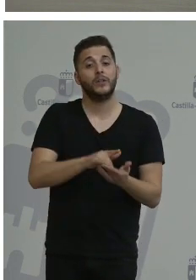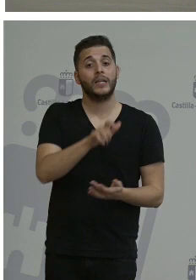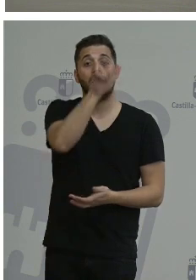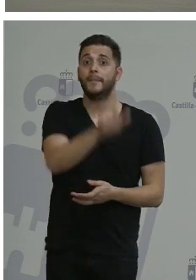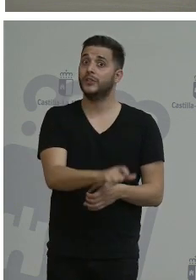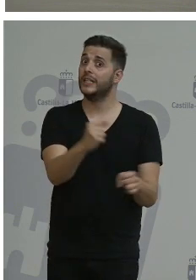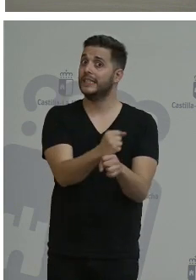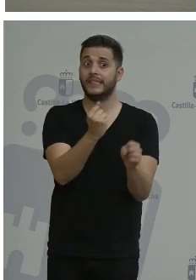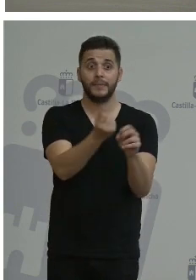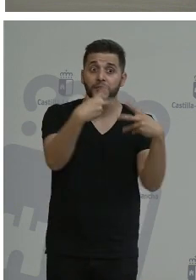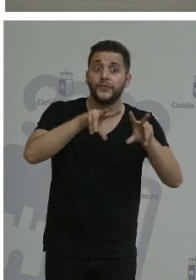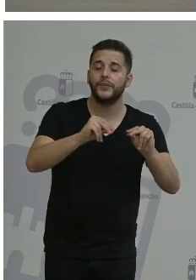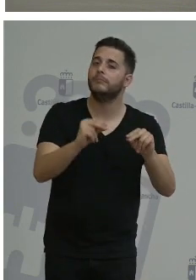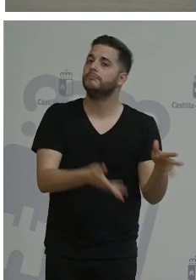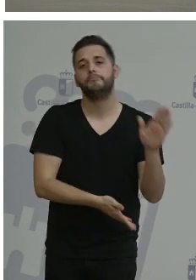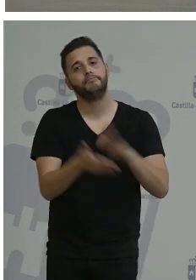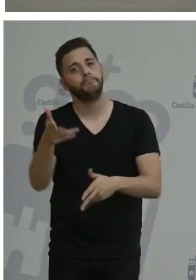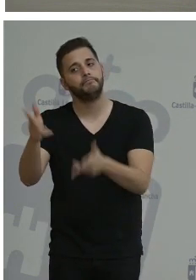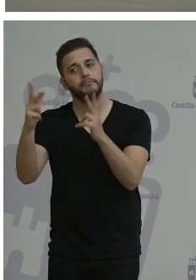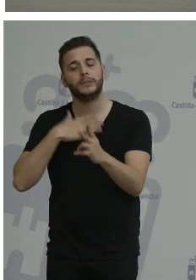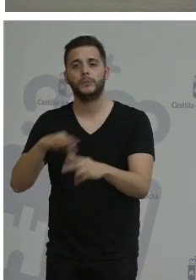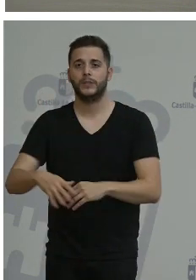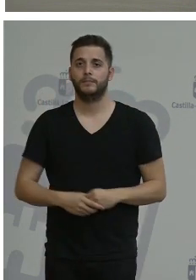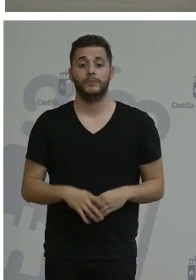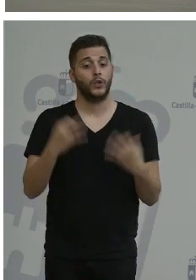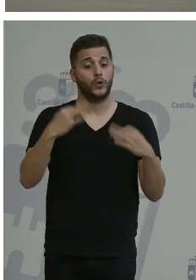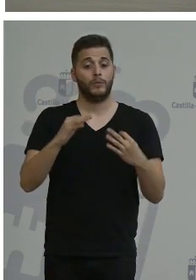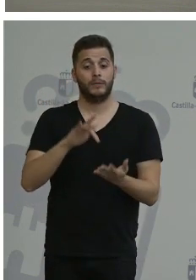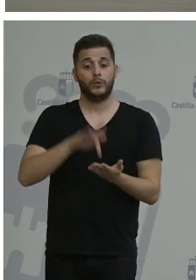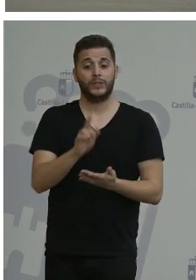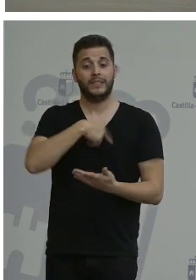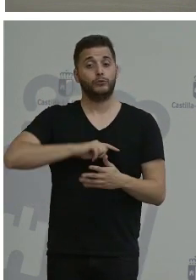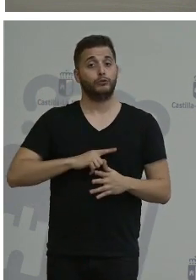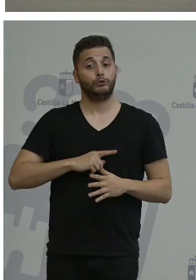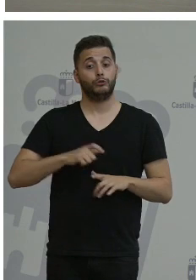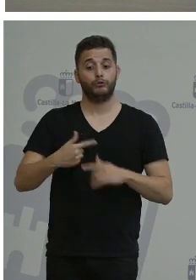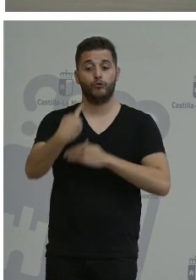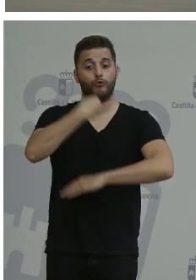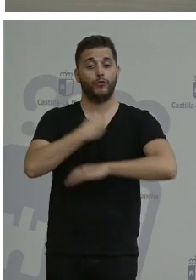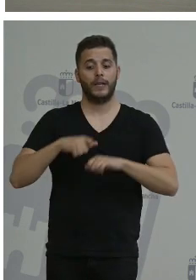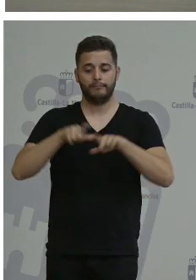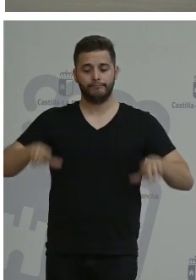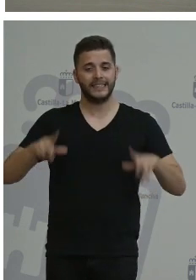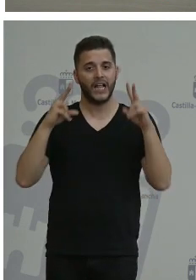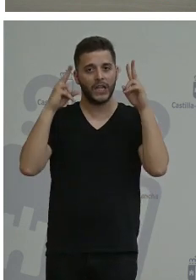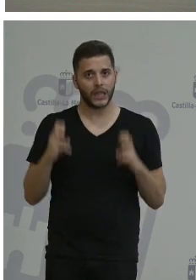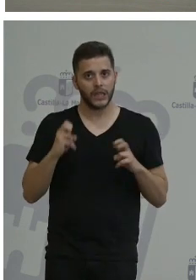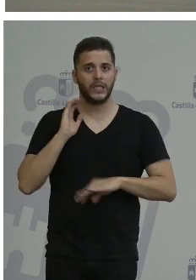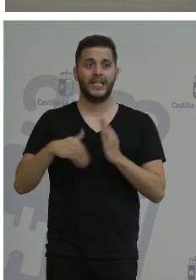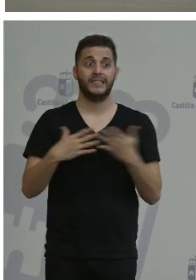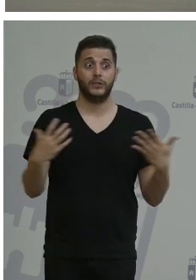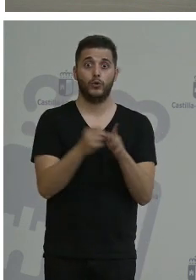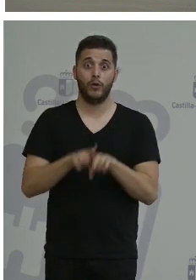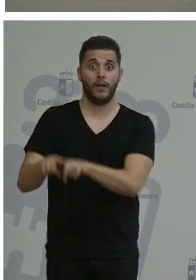finalizado el examen. Normalmente se nos obliga a estar en las salas hasta que finalicemos todos. Y